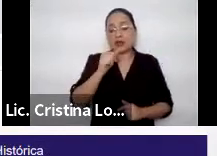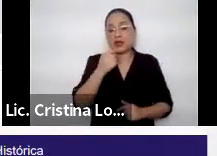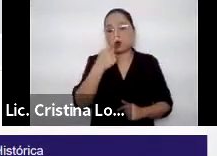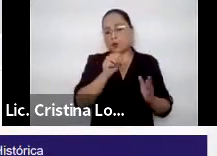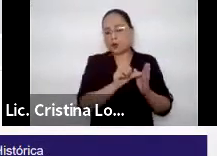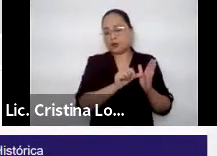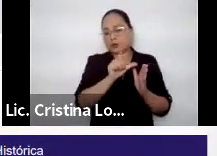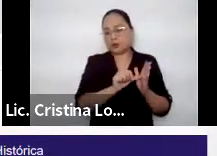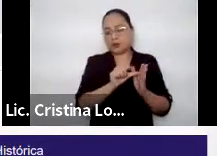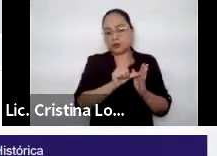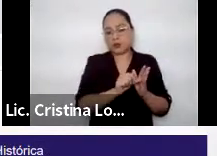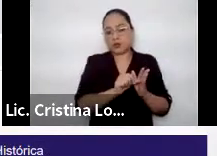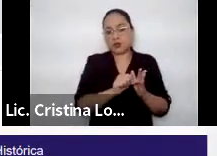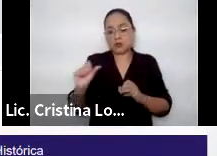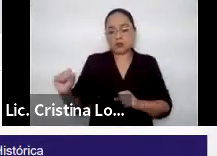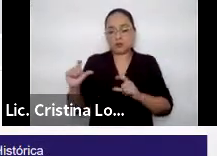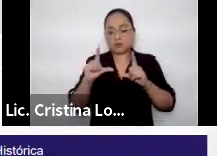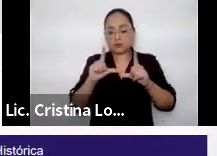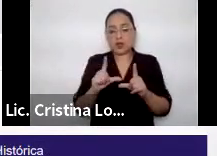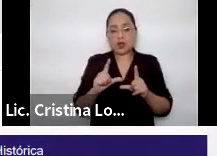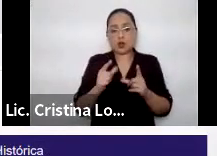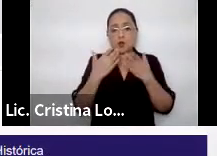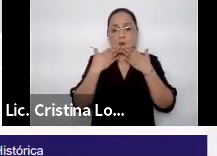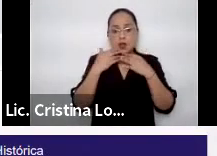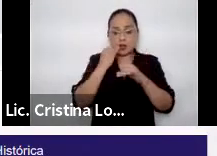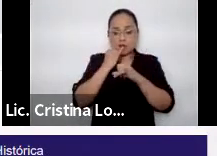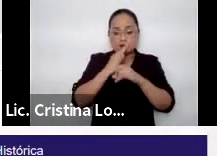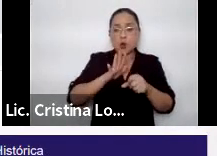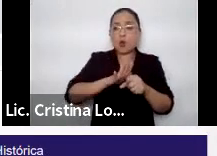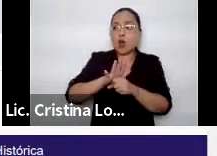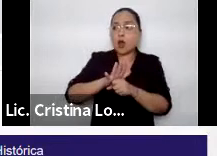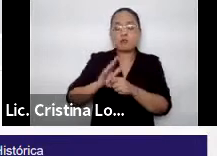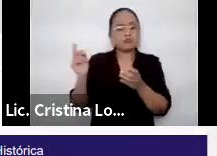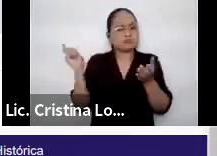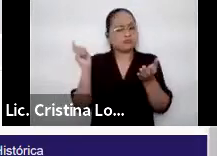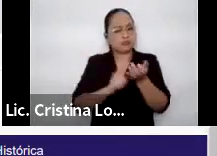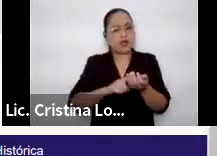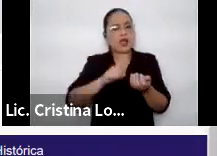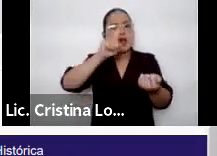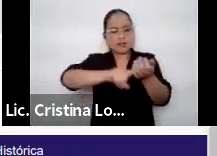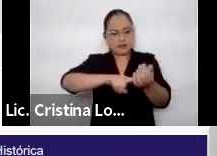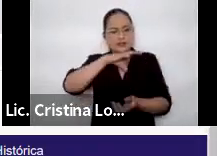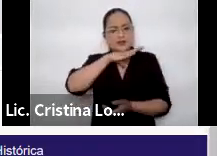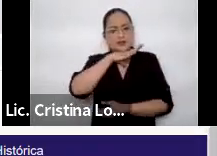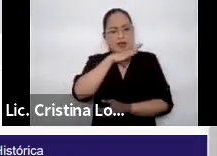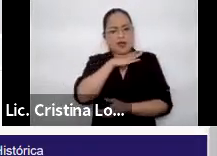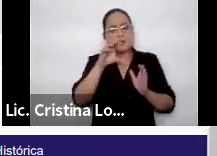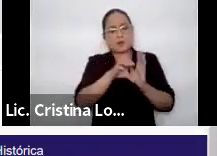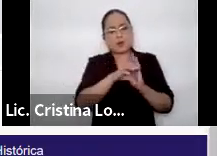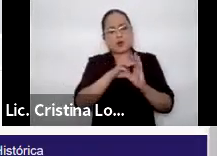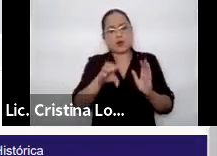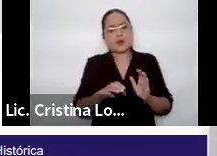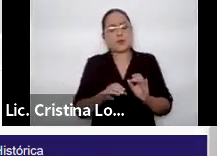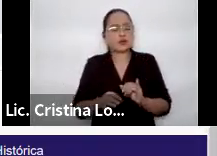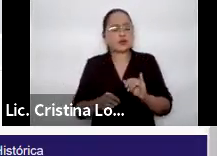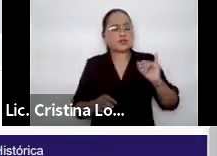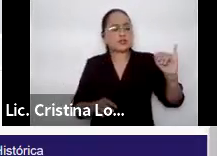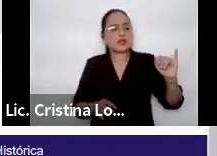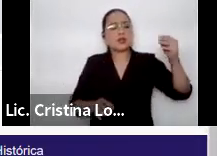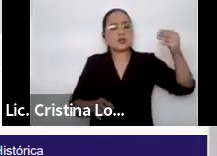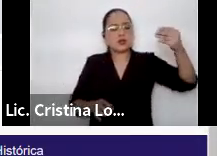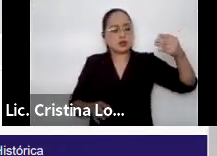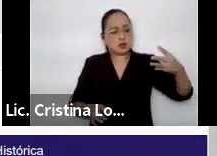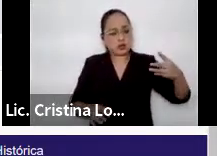los datos de localización porque están intrínsecos en la misma. ¿Cuáles serían los datos de localización? Primero, del lado izquierdo,